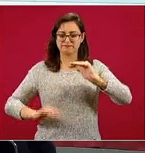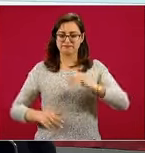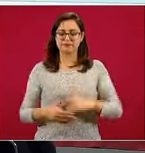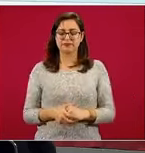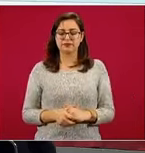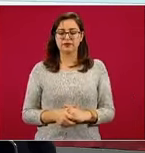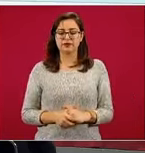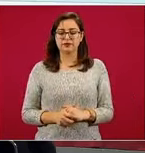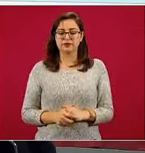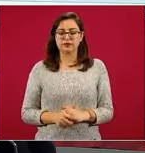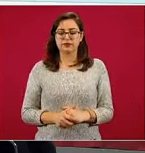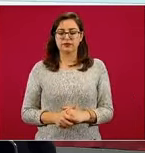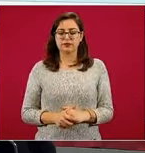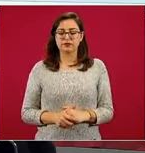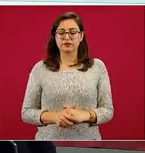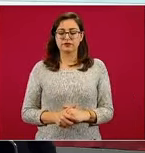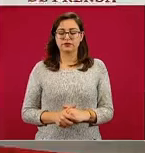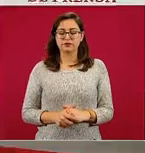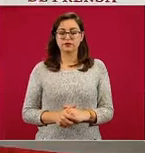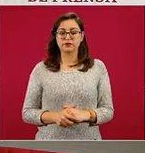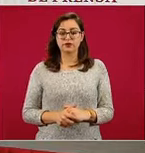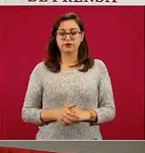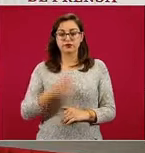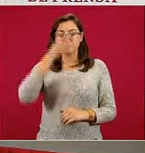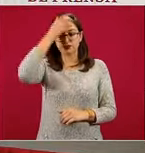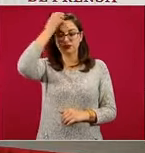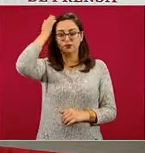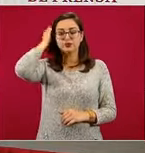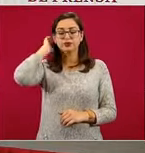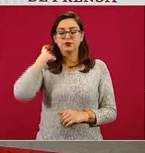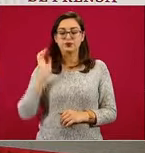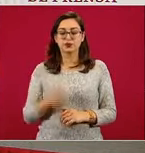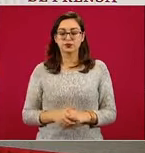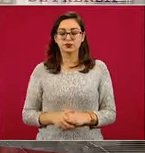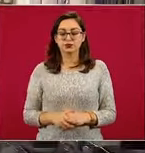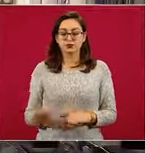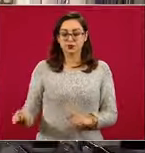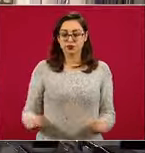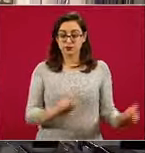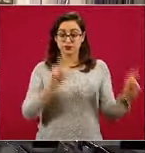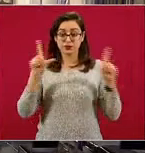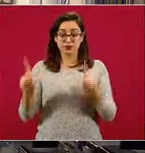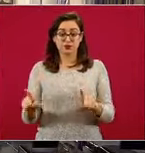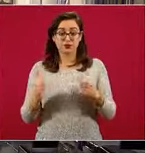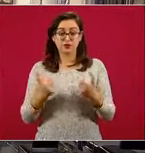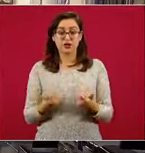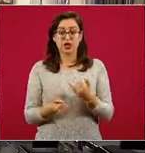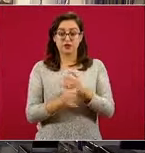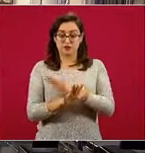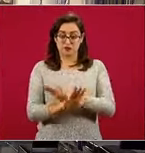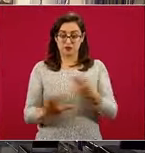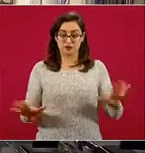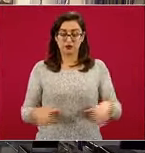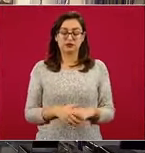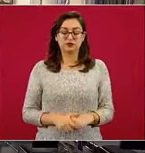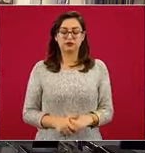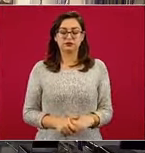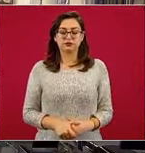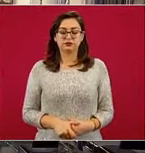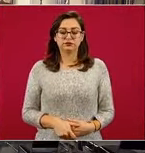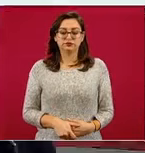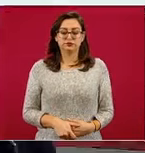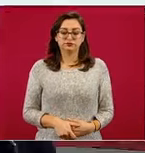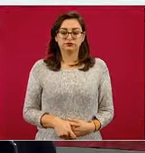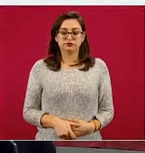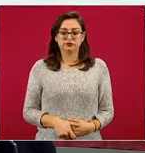efecto de las defunciones. Bien, pasemos a un siguiente grupo de información. Quisimos